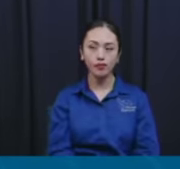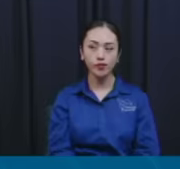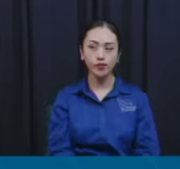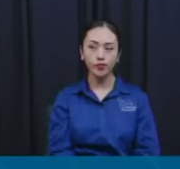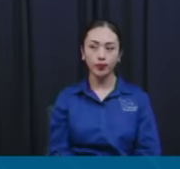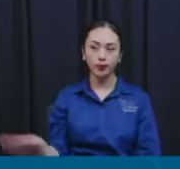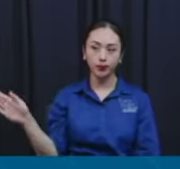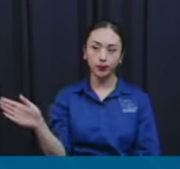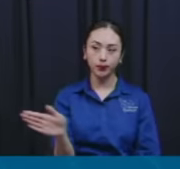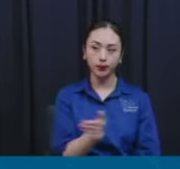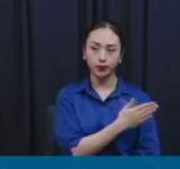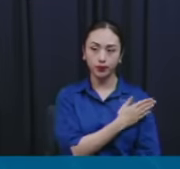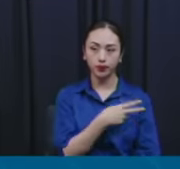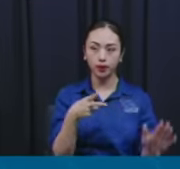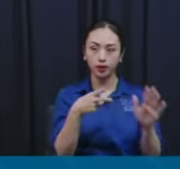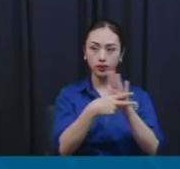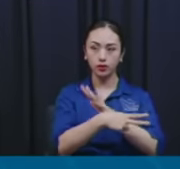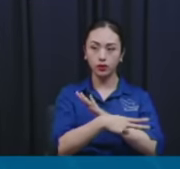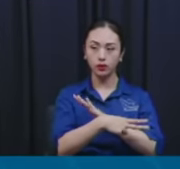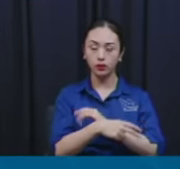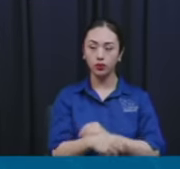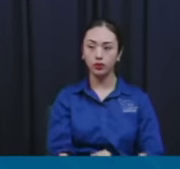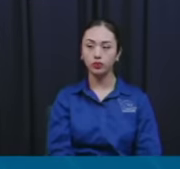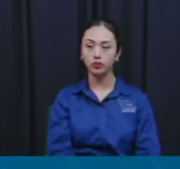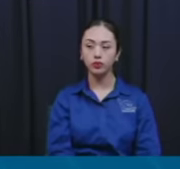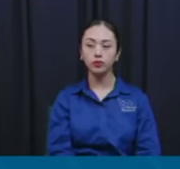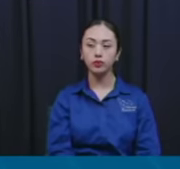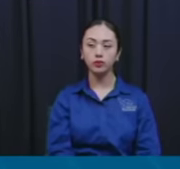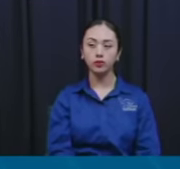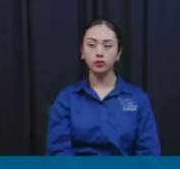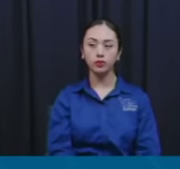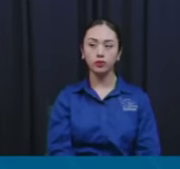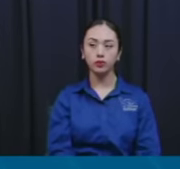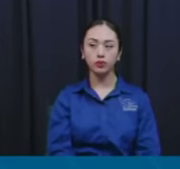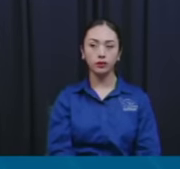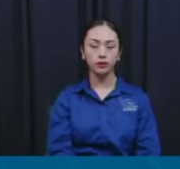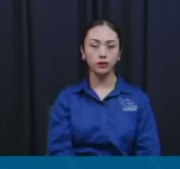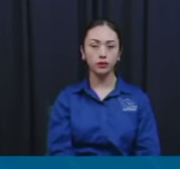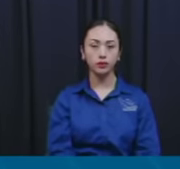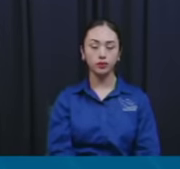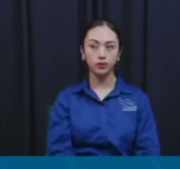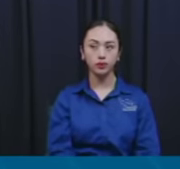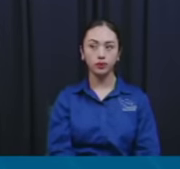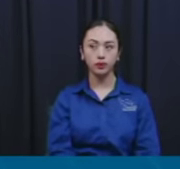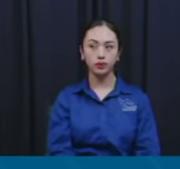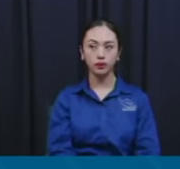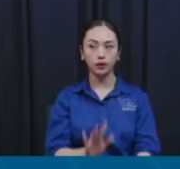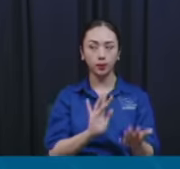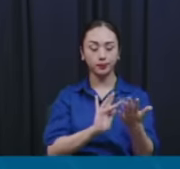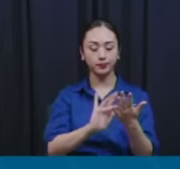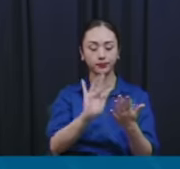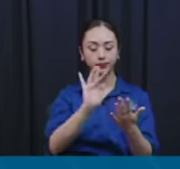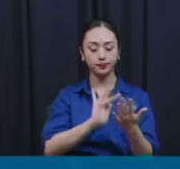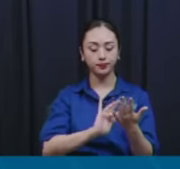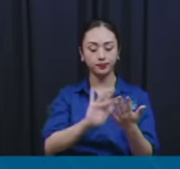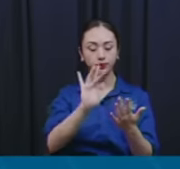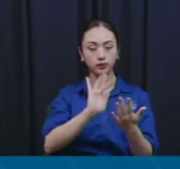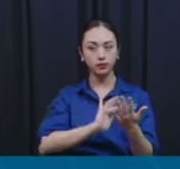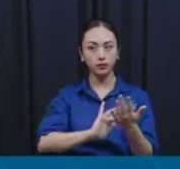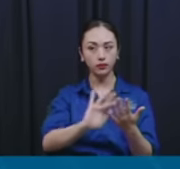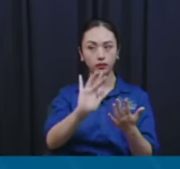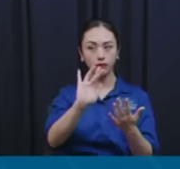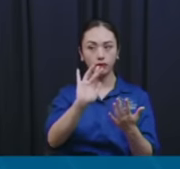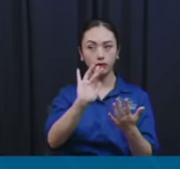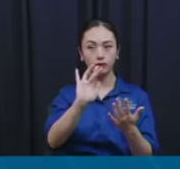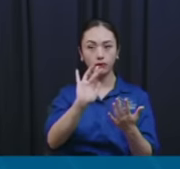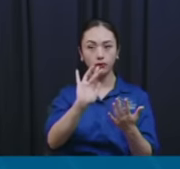va tú qué enseñas a otro ala es que no hombre no desde antes conoce la